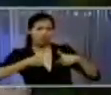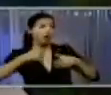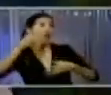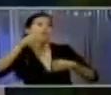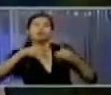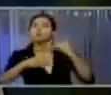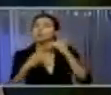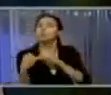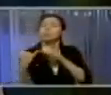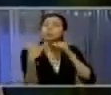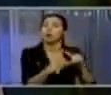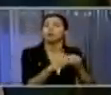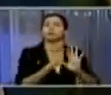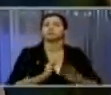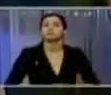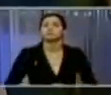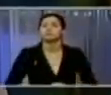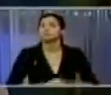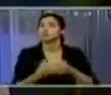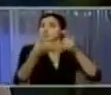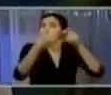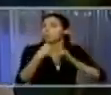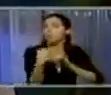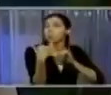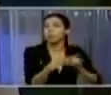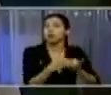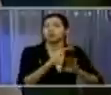serán medidos el doble.